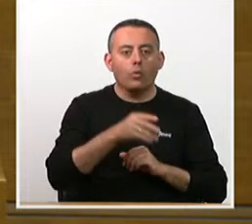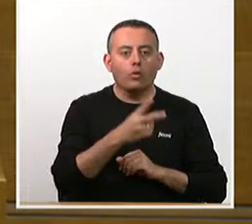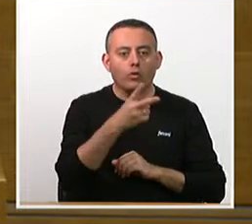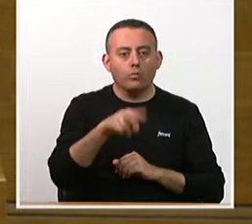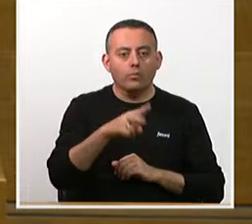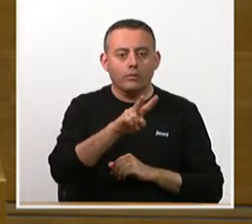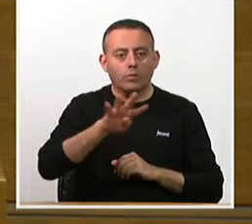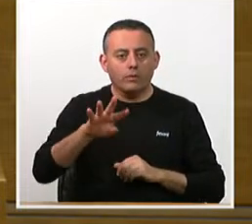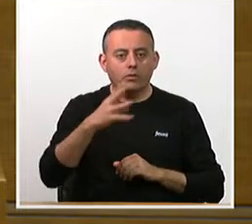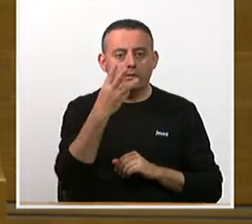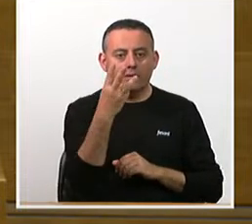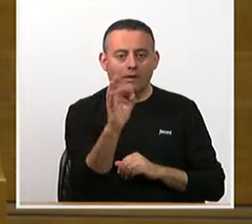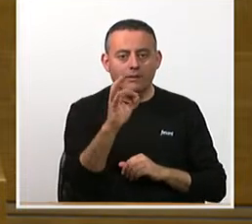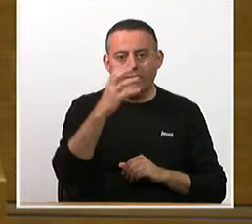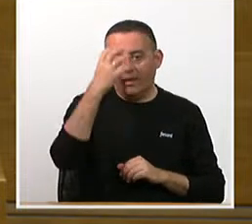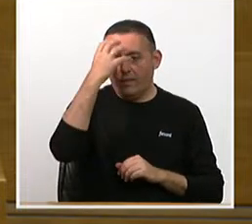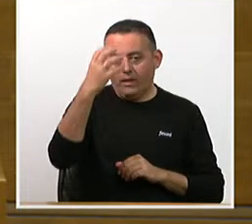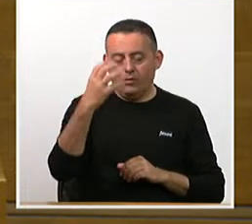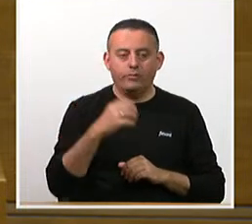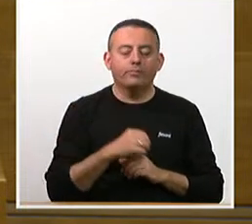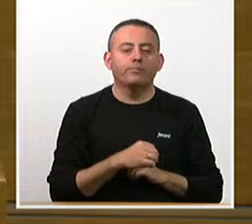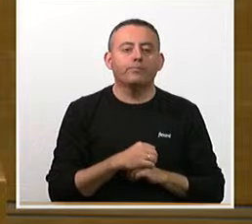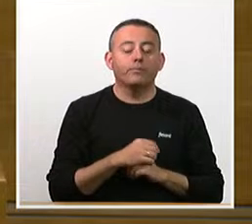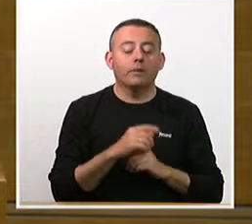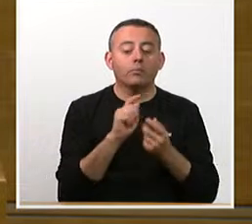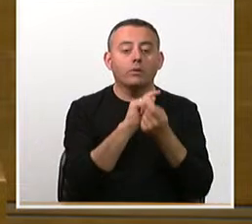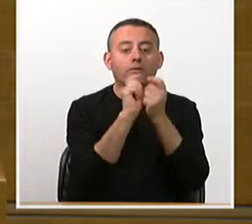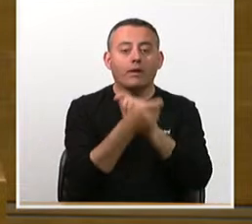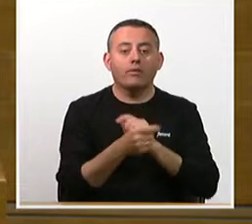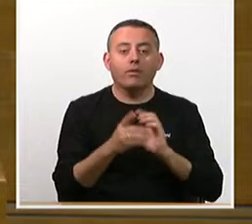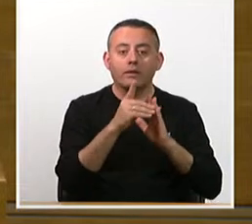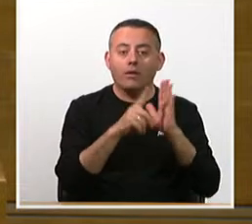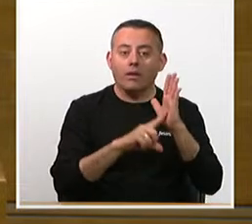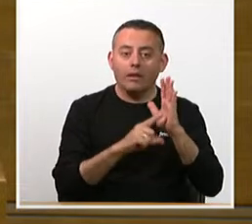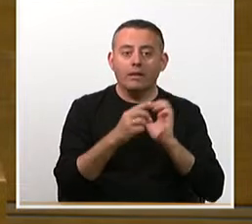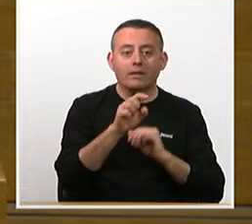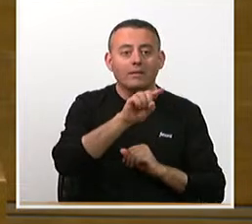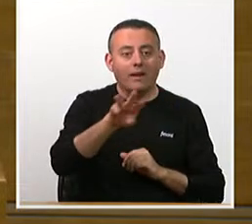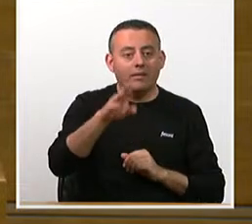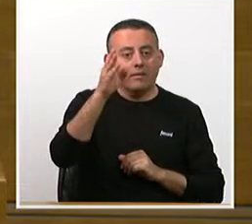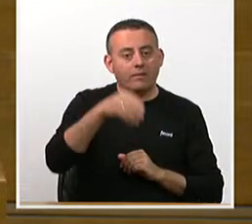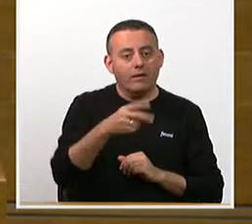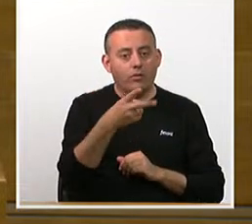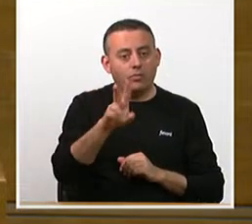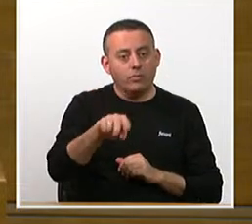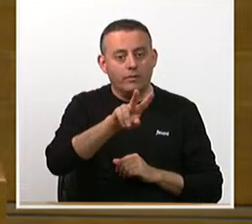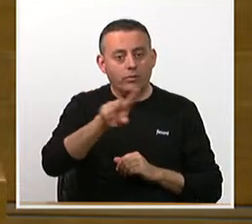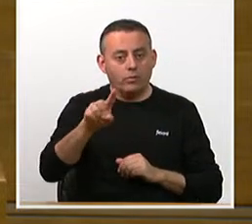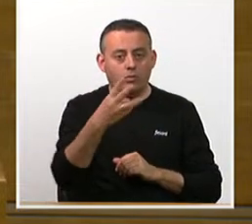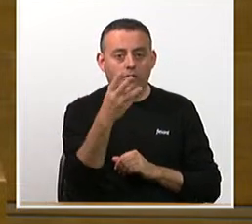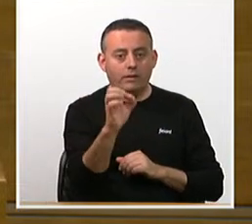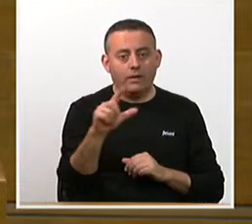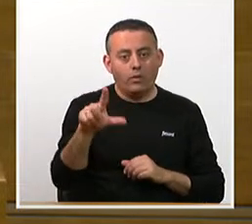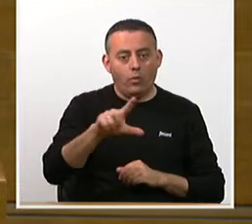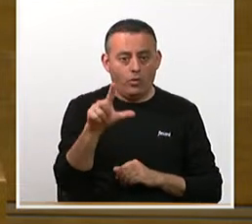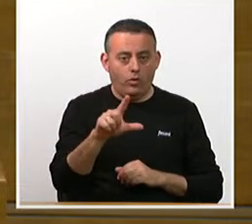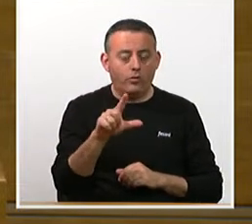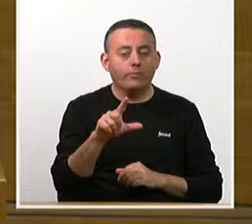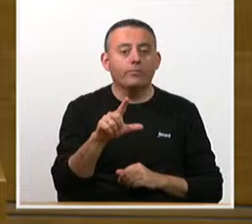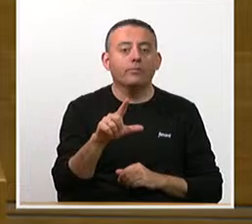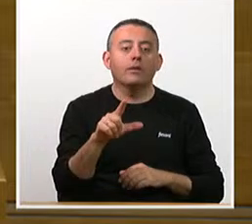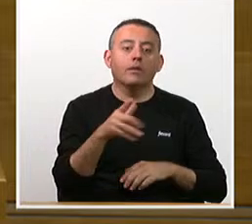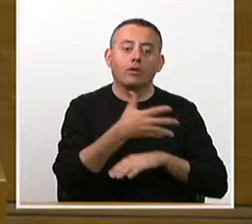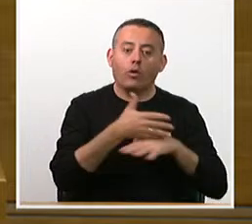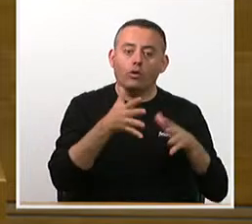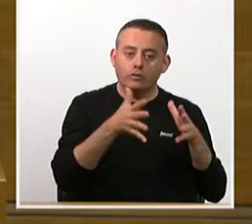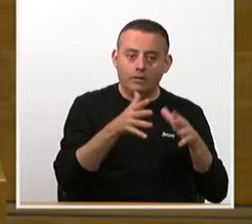30 de enero del consel de modificación de los decretos leyes 133/2021 de 30 de julio del consel